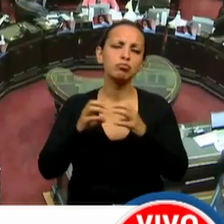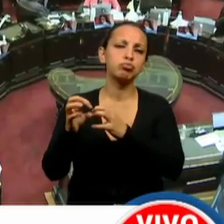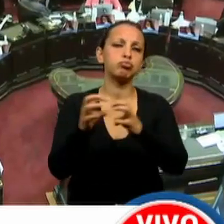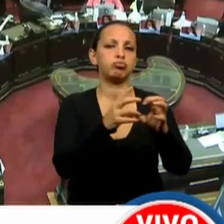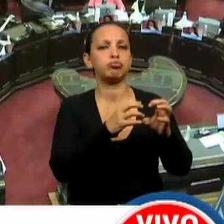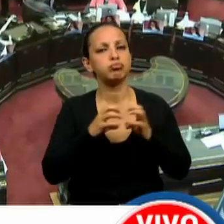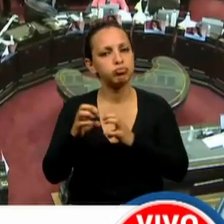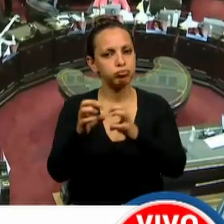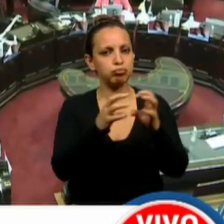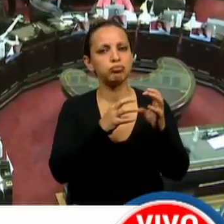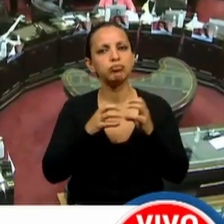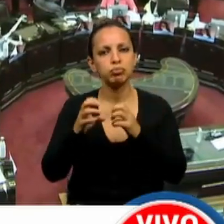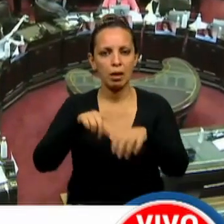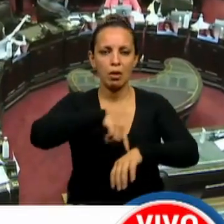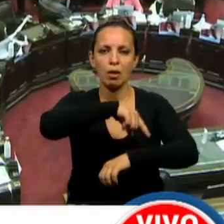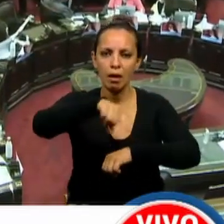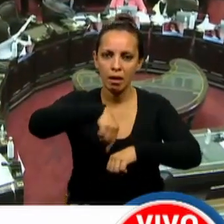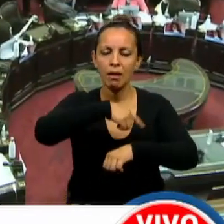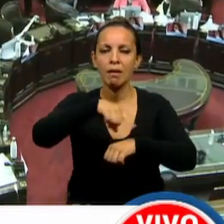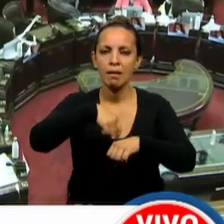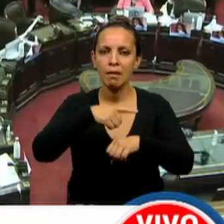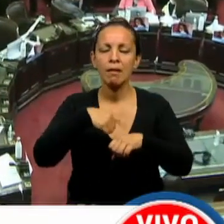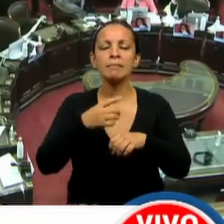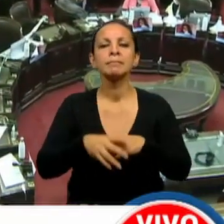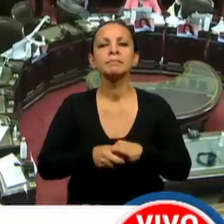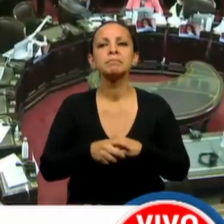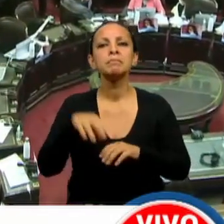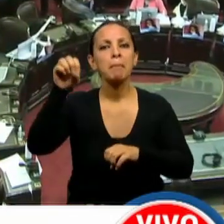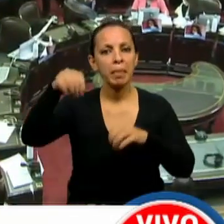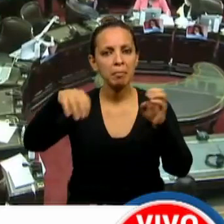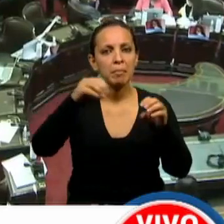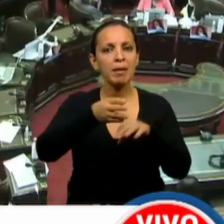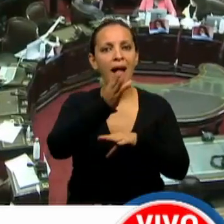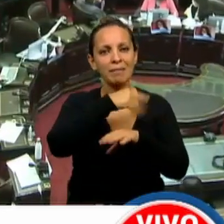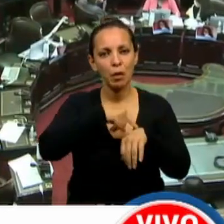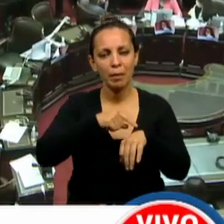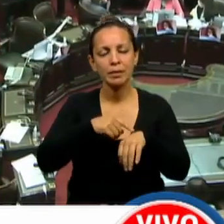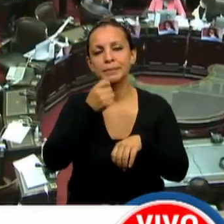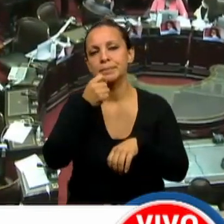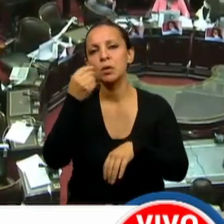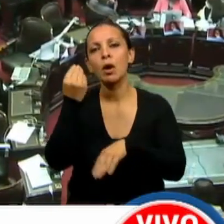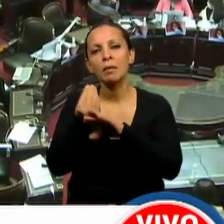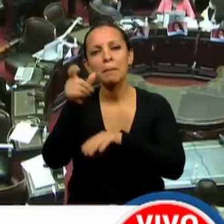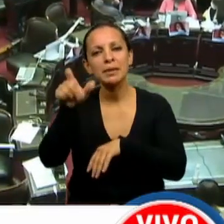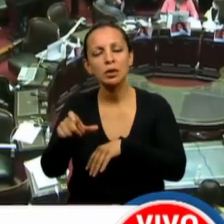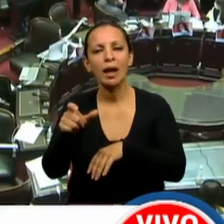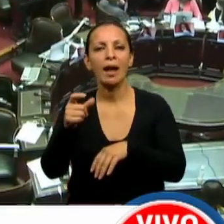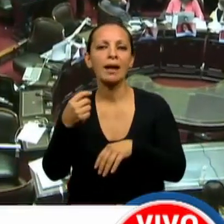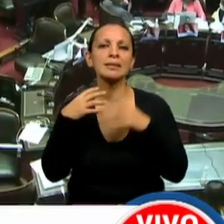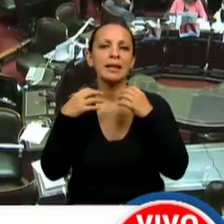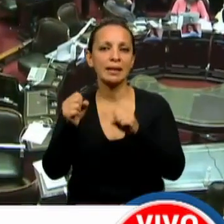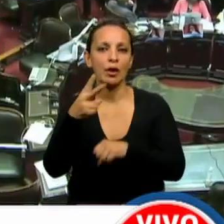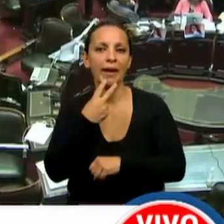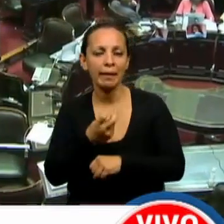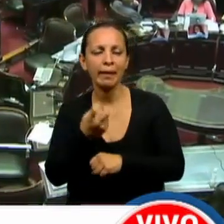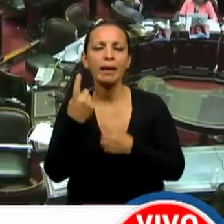comisión, donde tuvimos la presencia de cámaras del sector, del secretario de Energía, y también en otros ámbitos